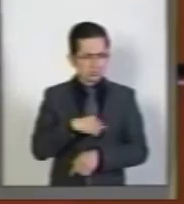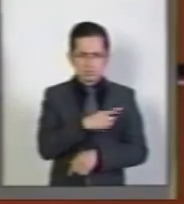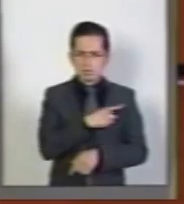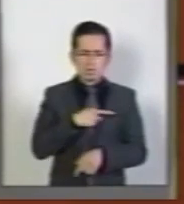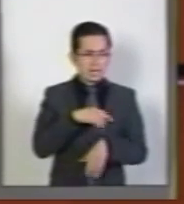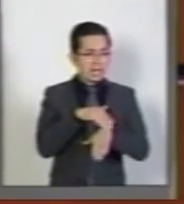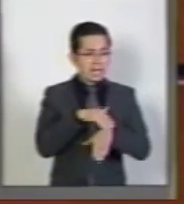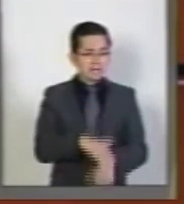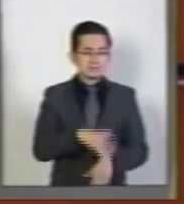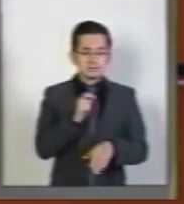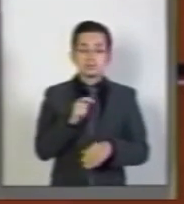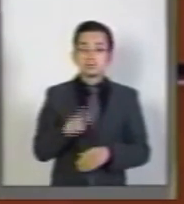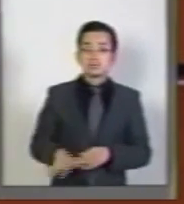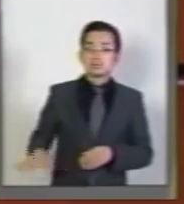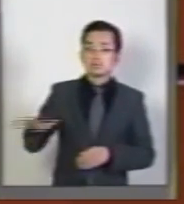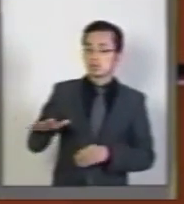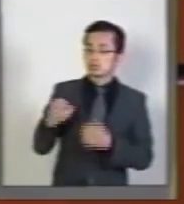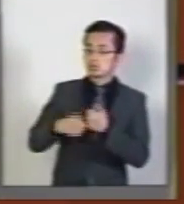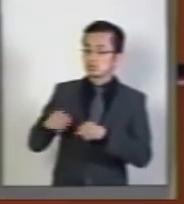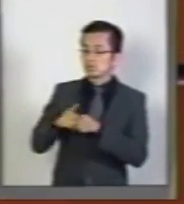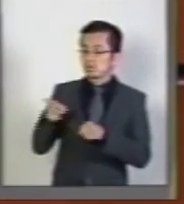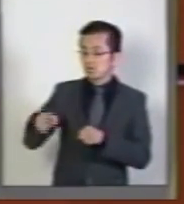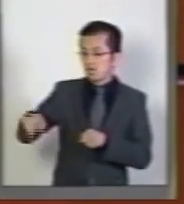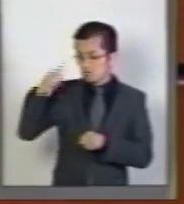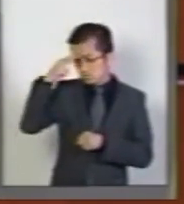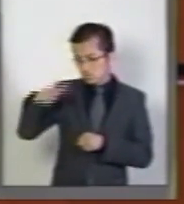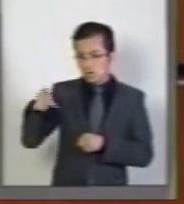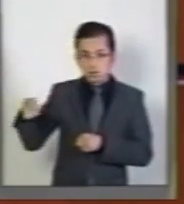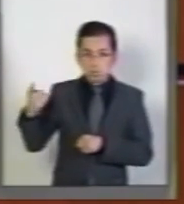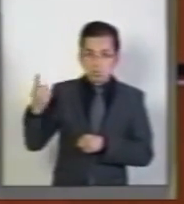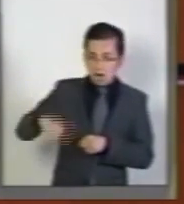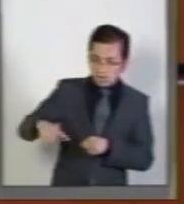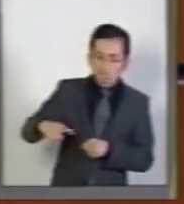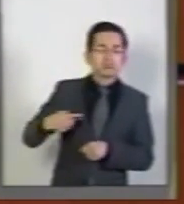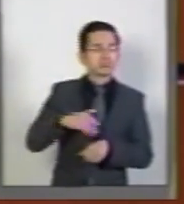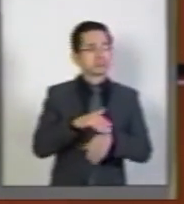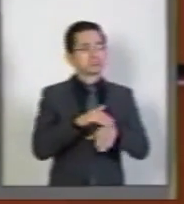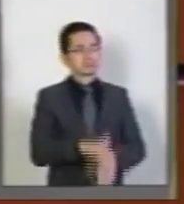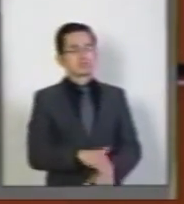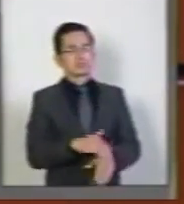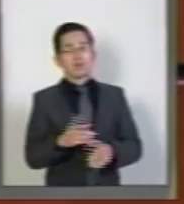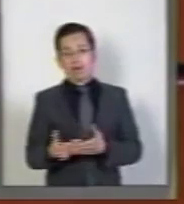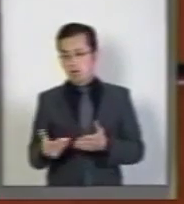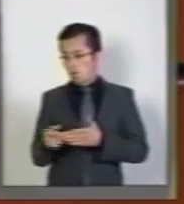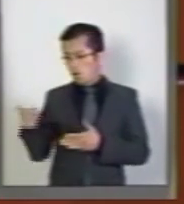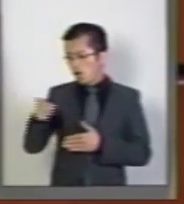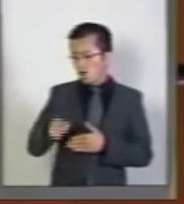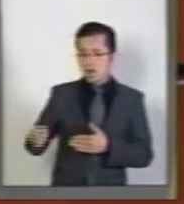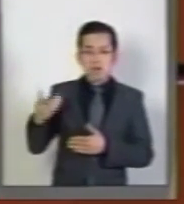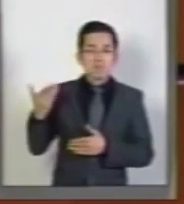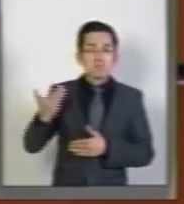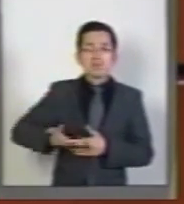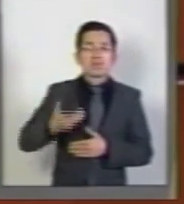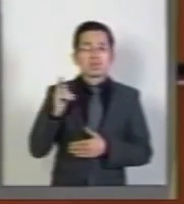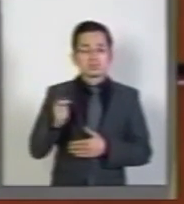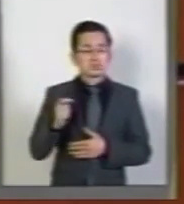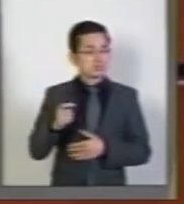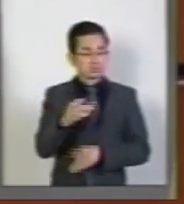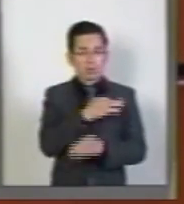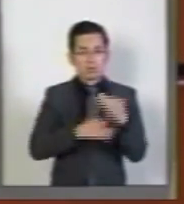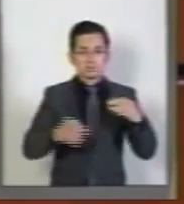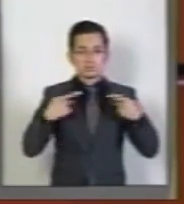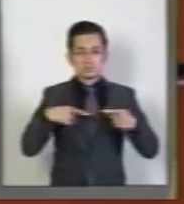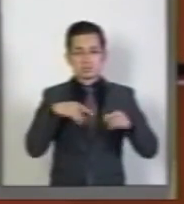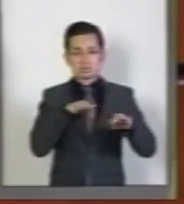sociedad mexicana, y hoy esta sociedad exige que los funcionarios públicos estén obligados a presentar sus